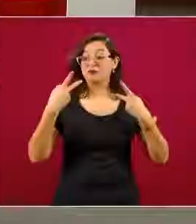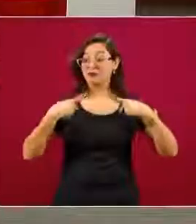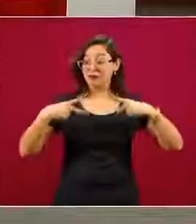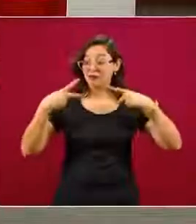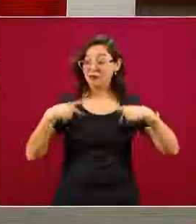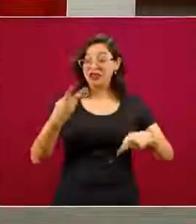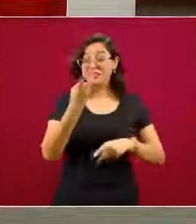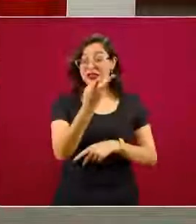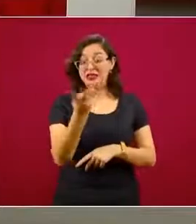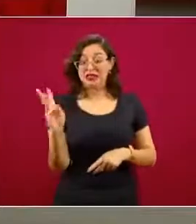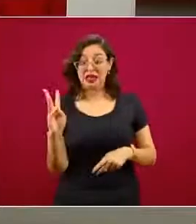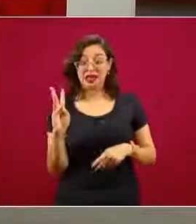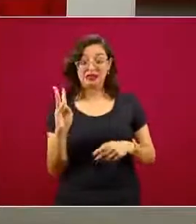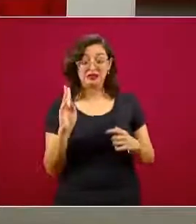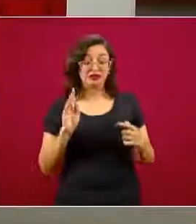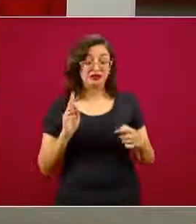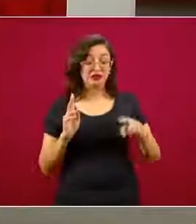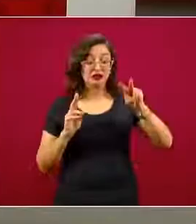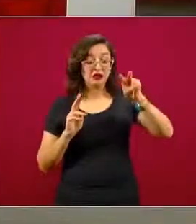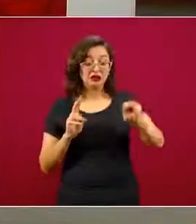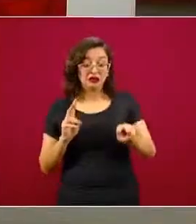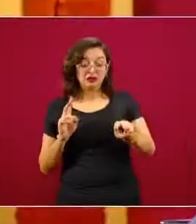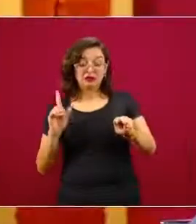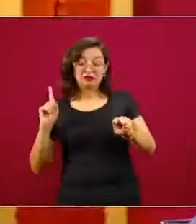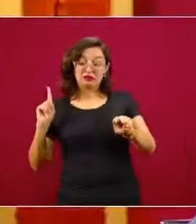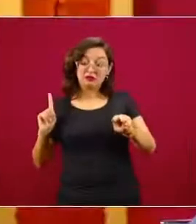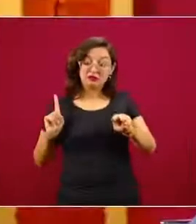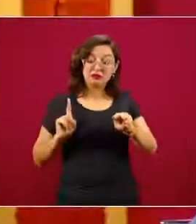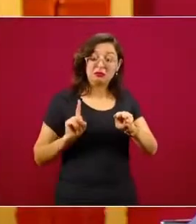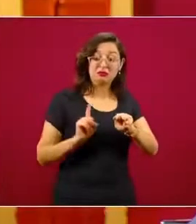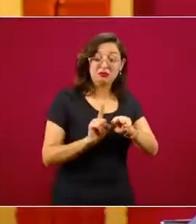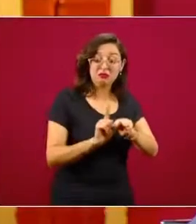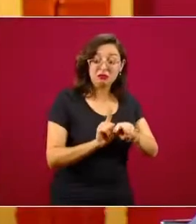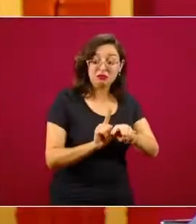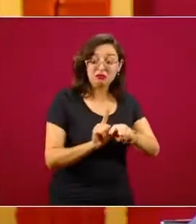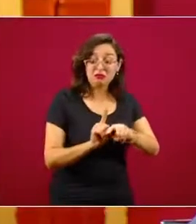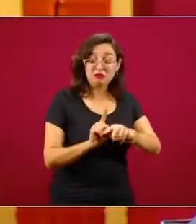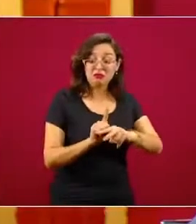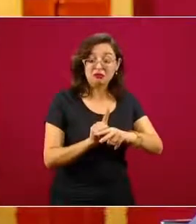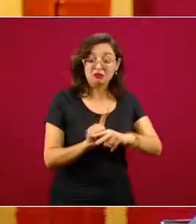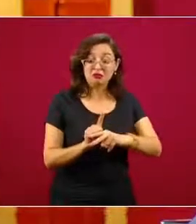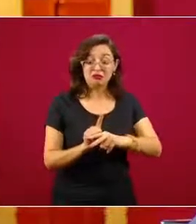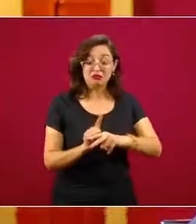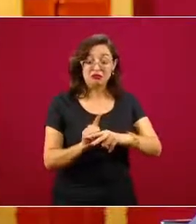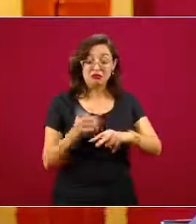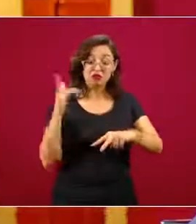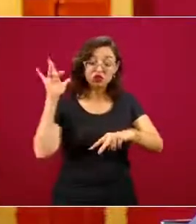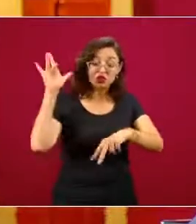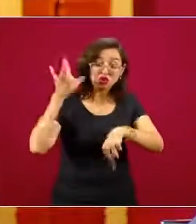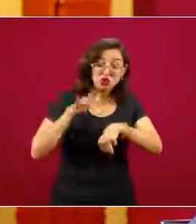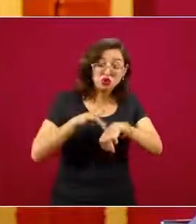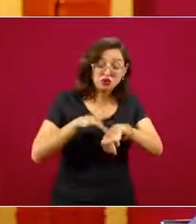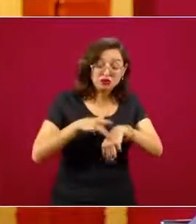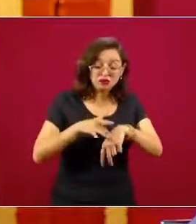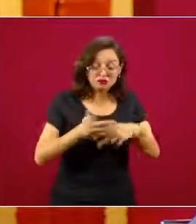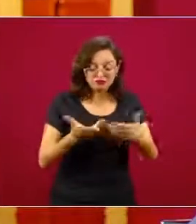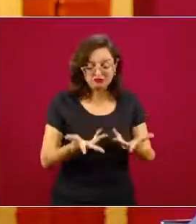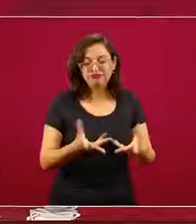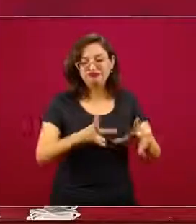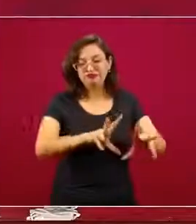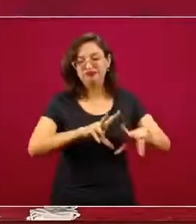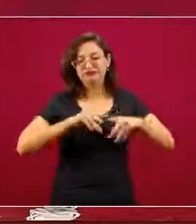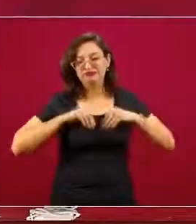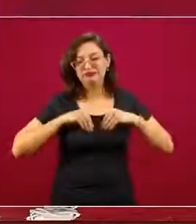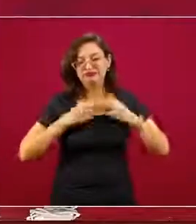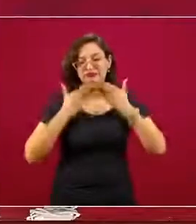las familiares se acerquen al cuerpo sin vida, pueden contaminar sus manos o pueden contaminar de manera directa